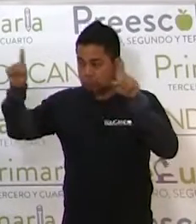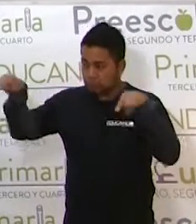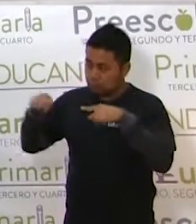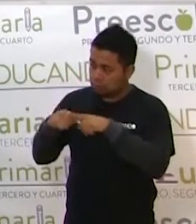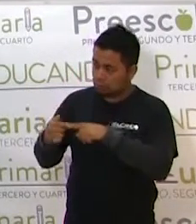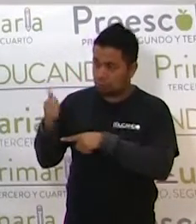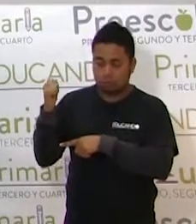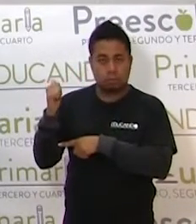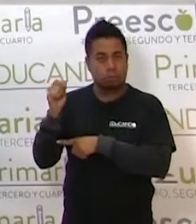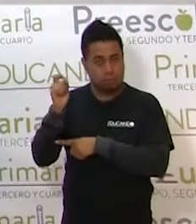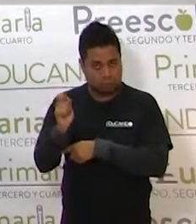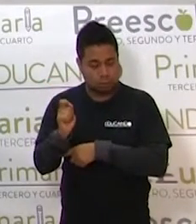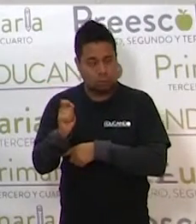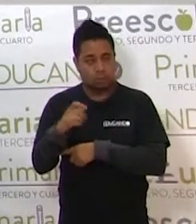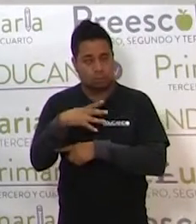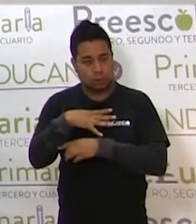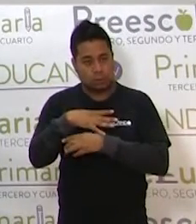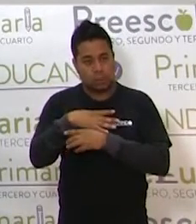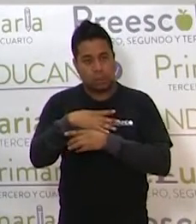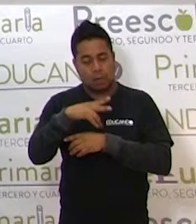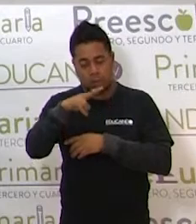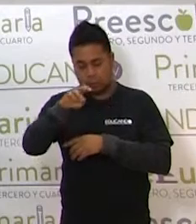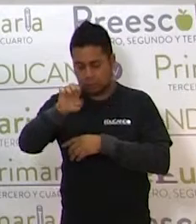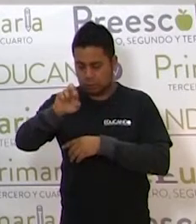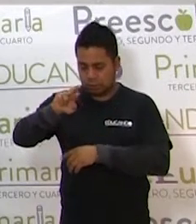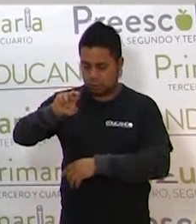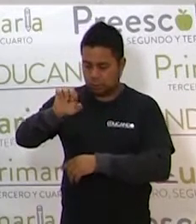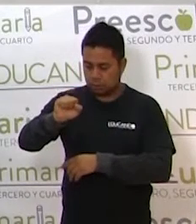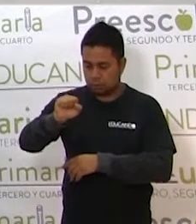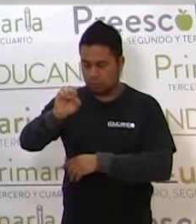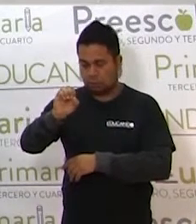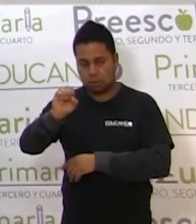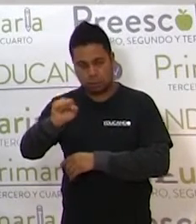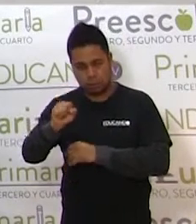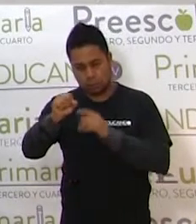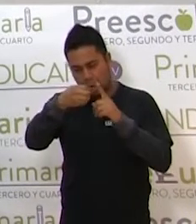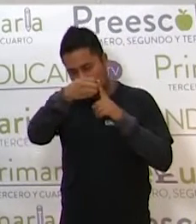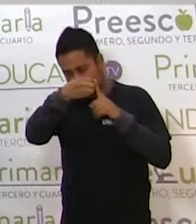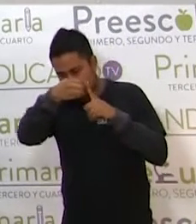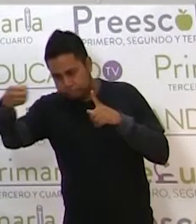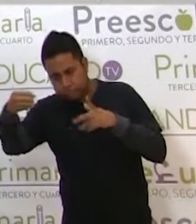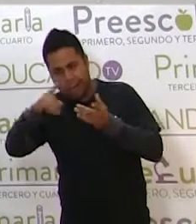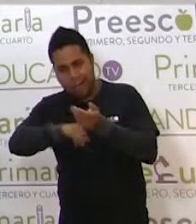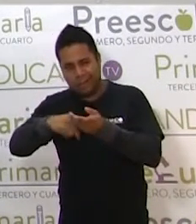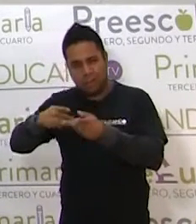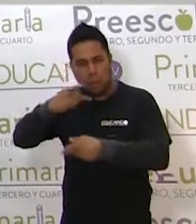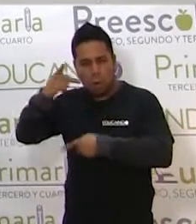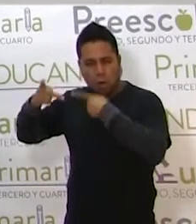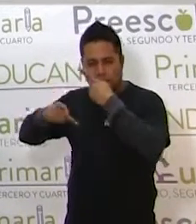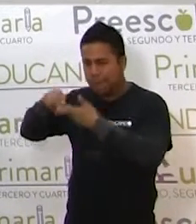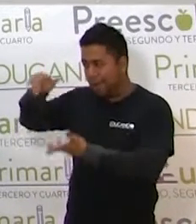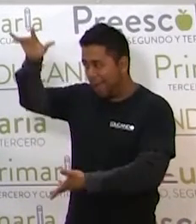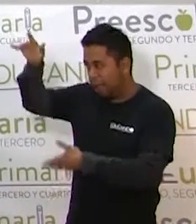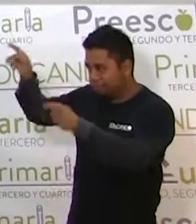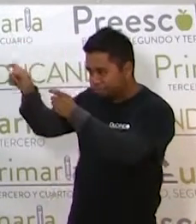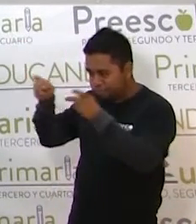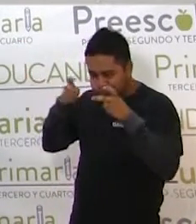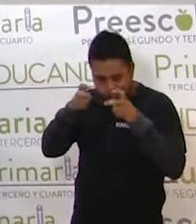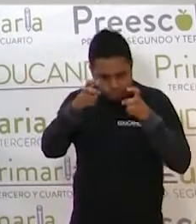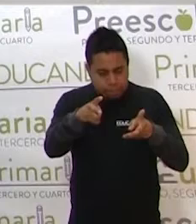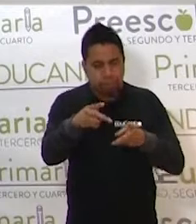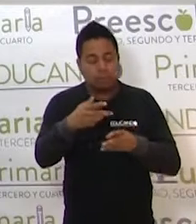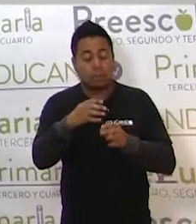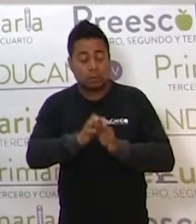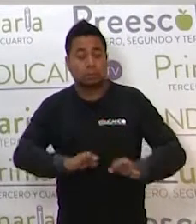tenemos lo que es nuestro verso del lo que es un poema es importante que tú vayas observando pero al mismo tiempo